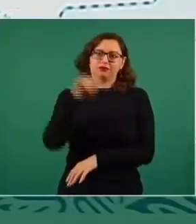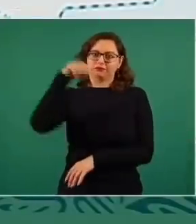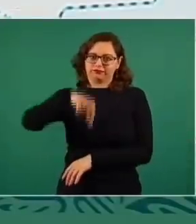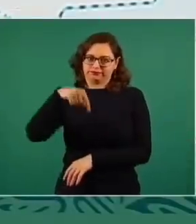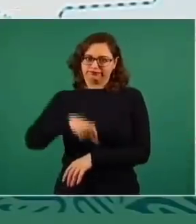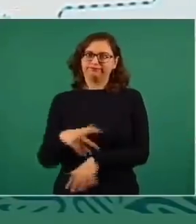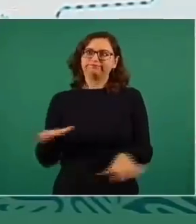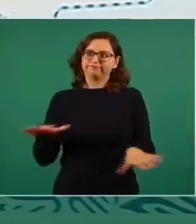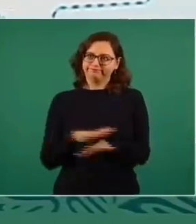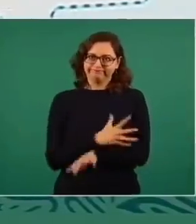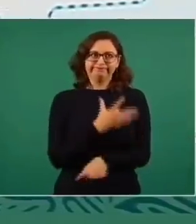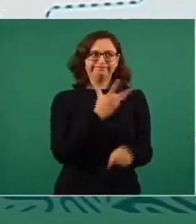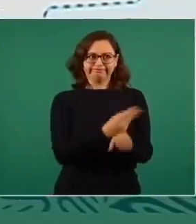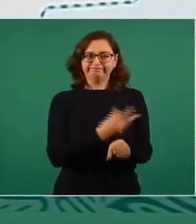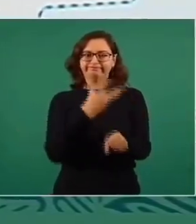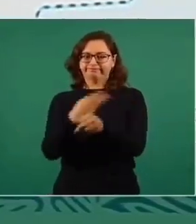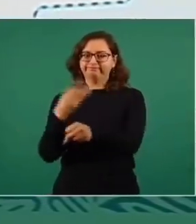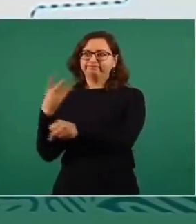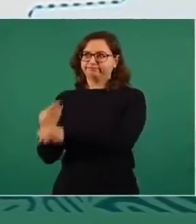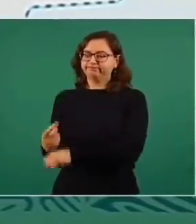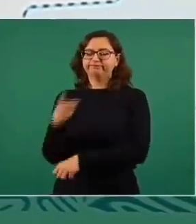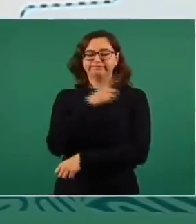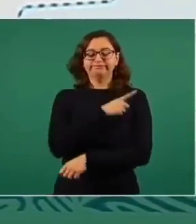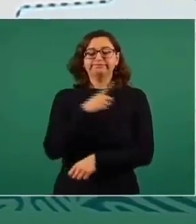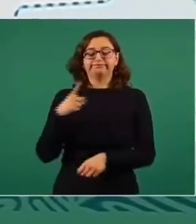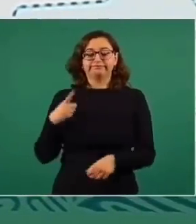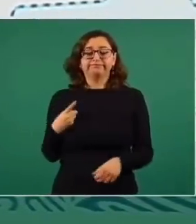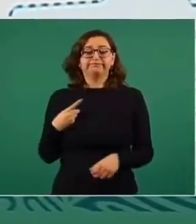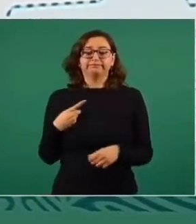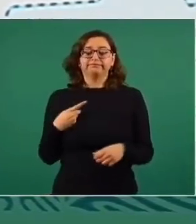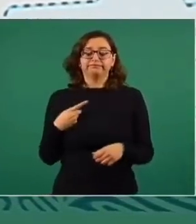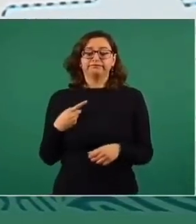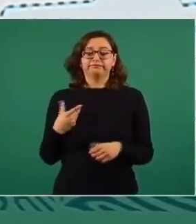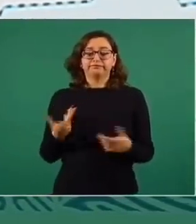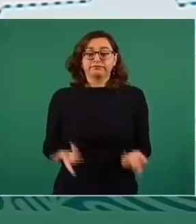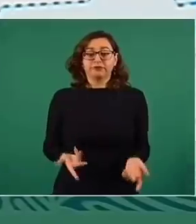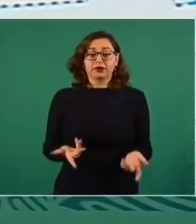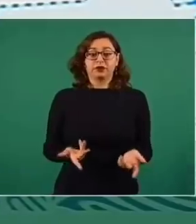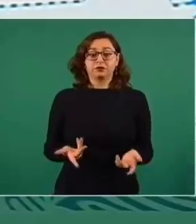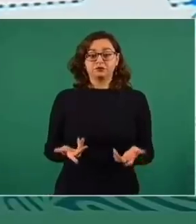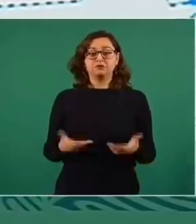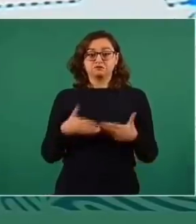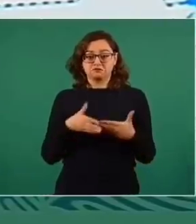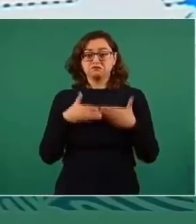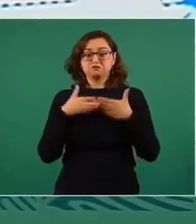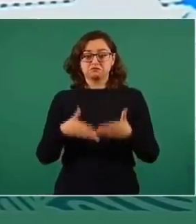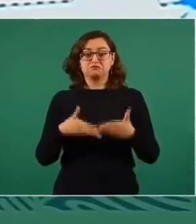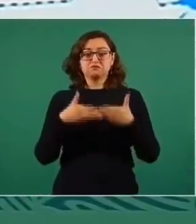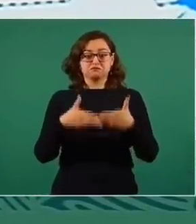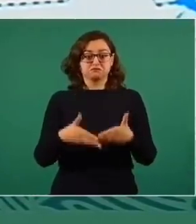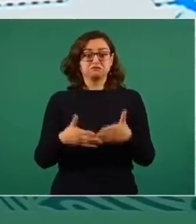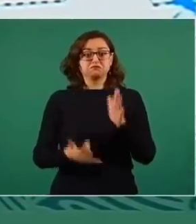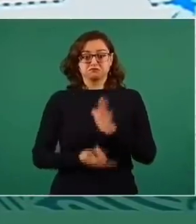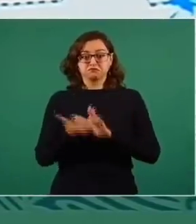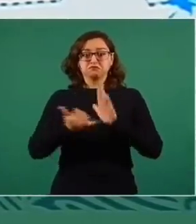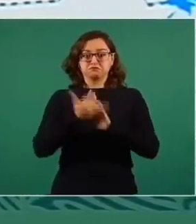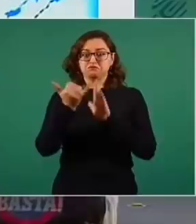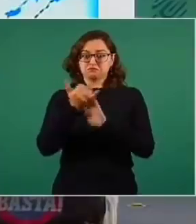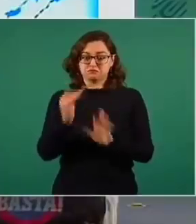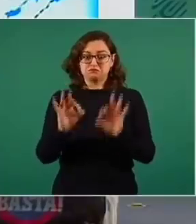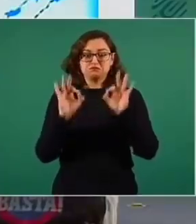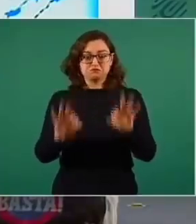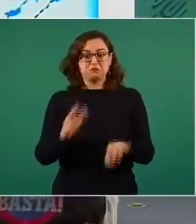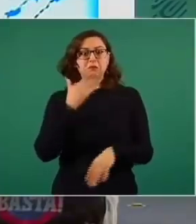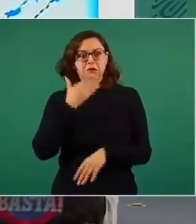les decía pues persona hizo estos puertos no están mal hechos son buenas obras pero